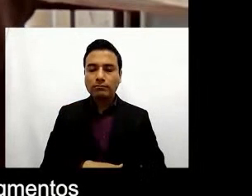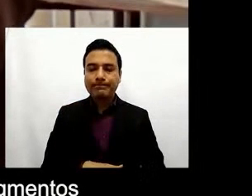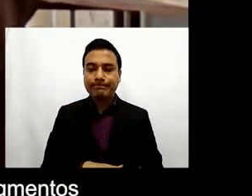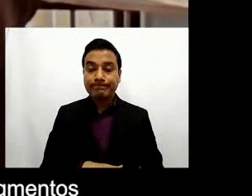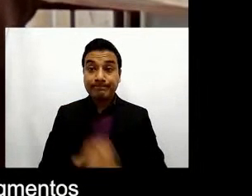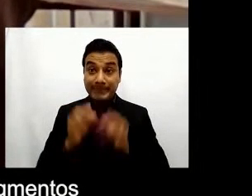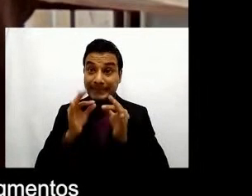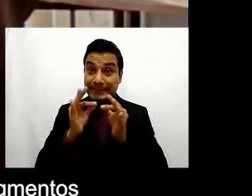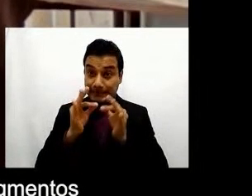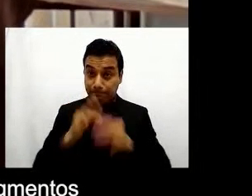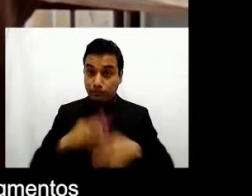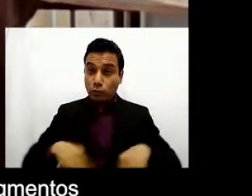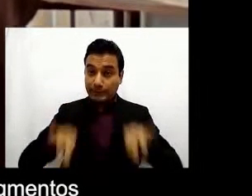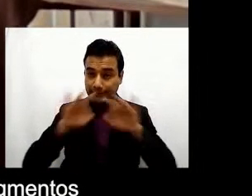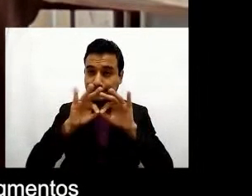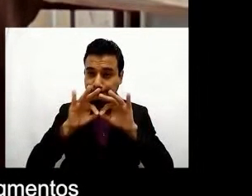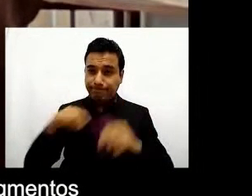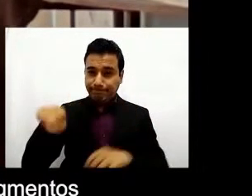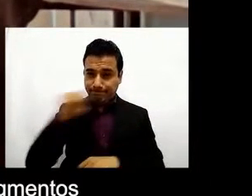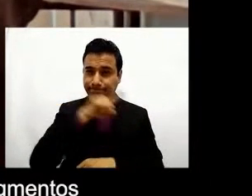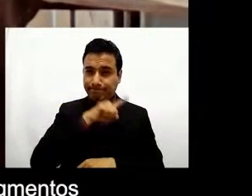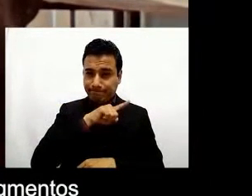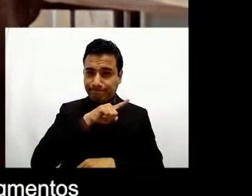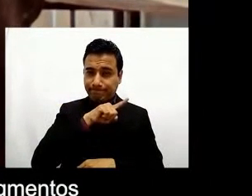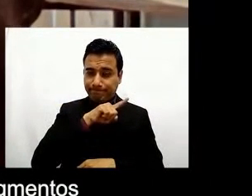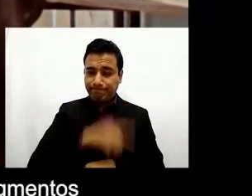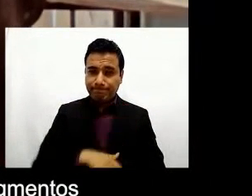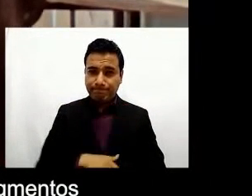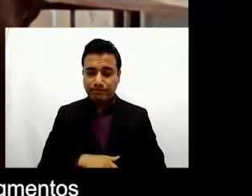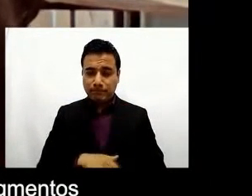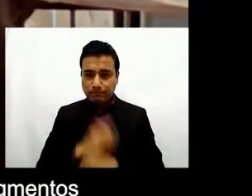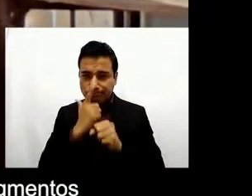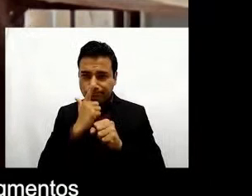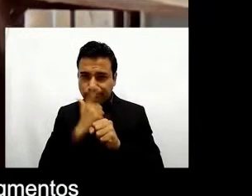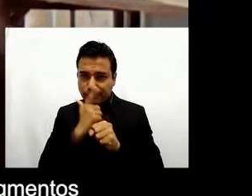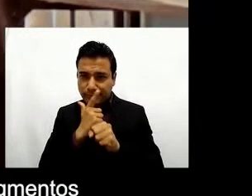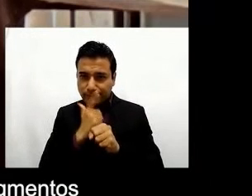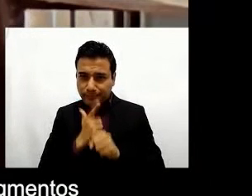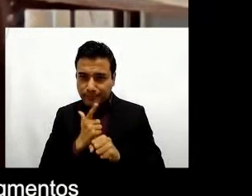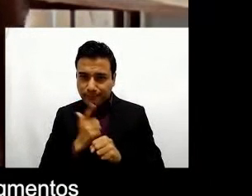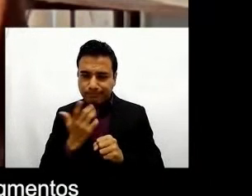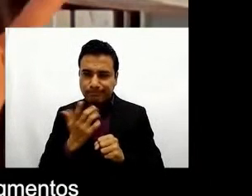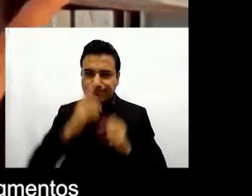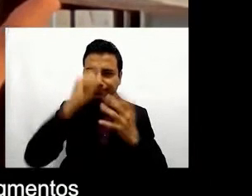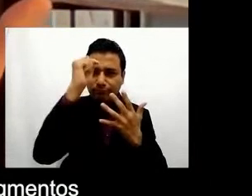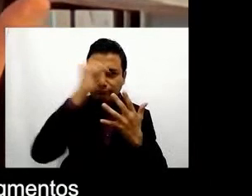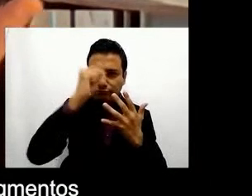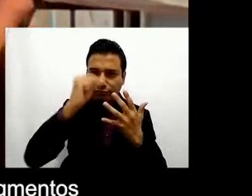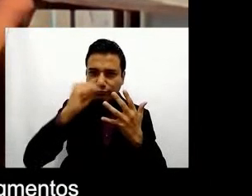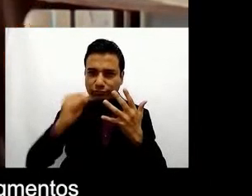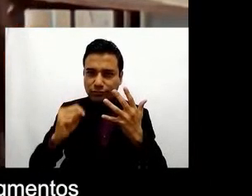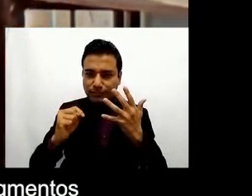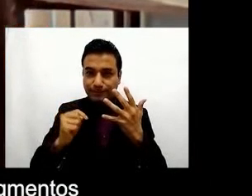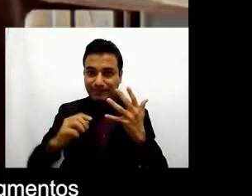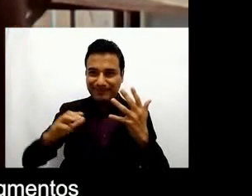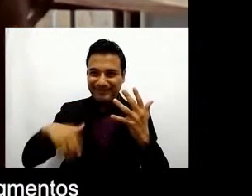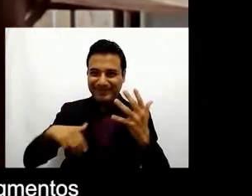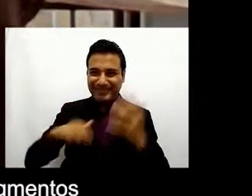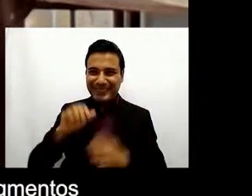es importante identificar precisamente aquellos segmentos que, como dice